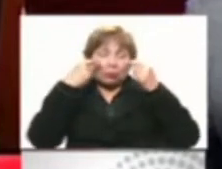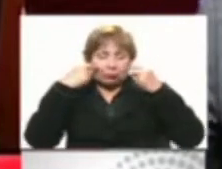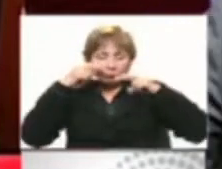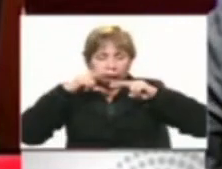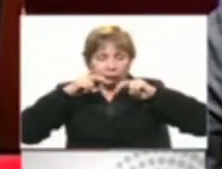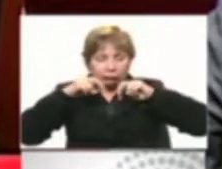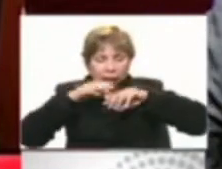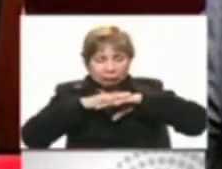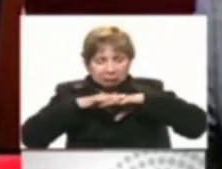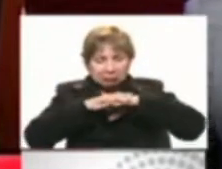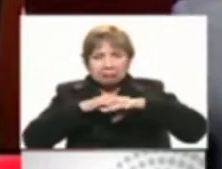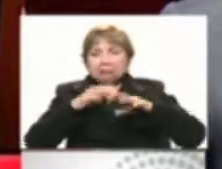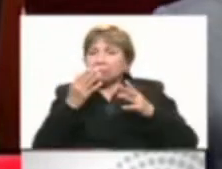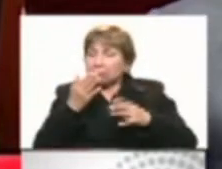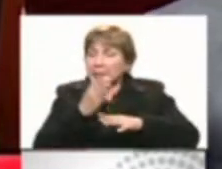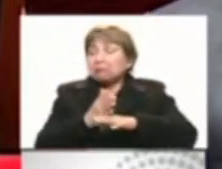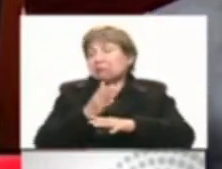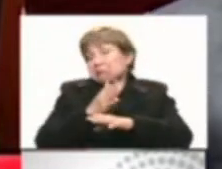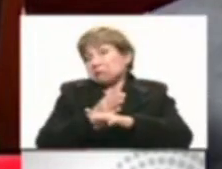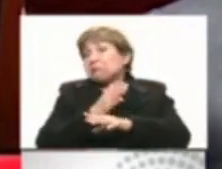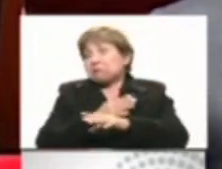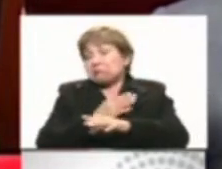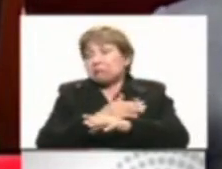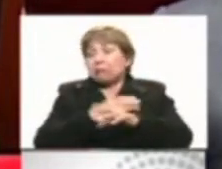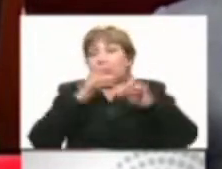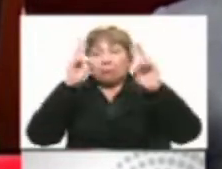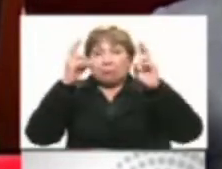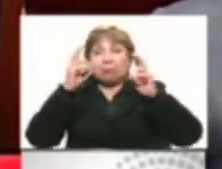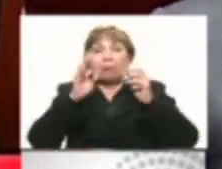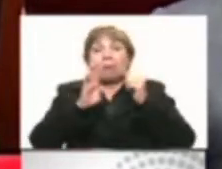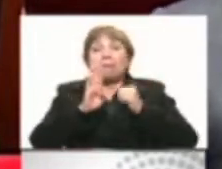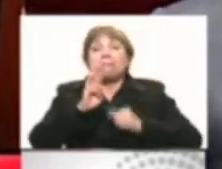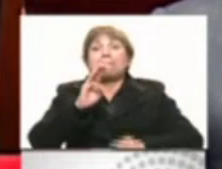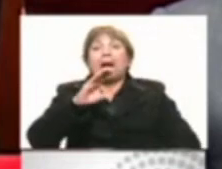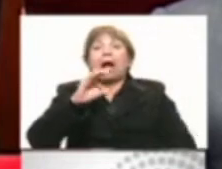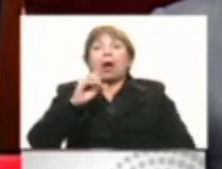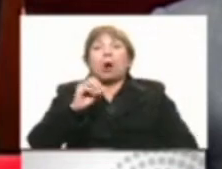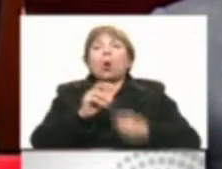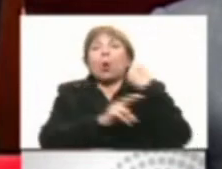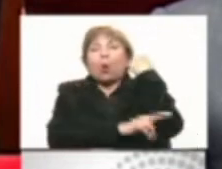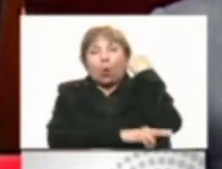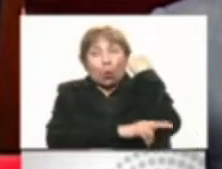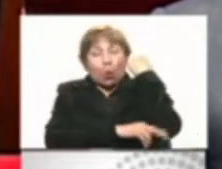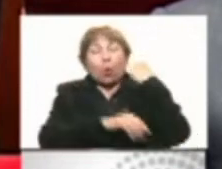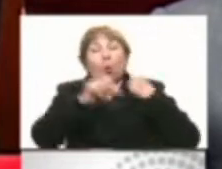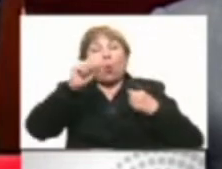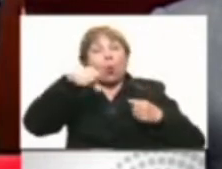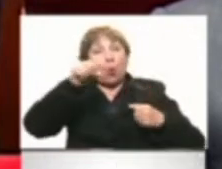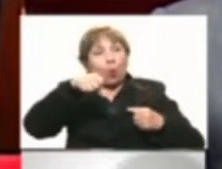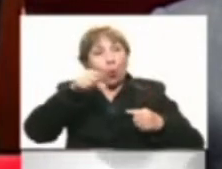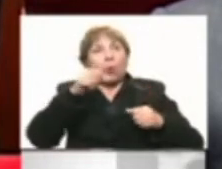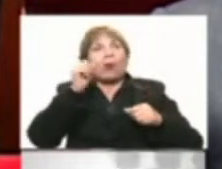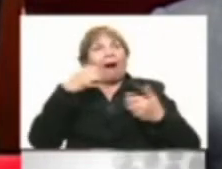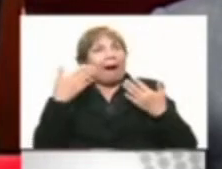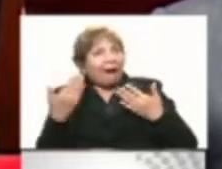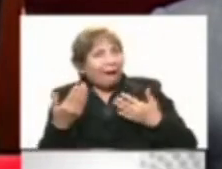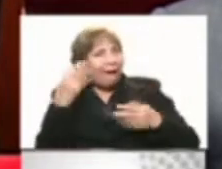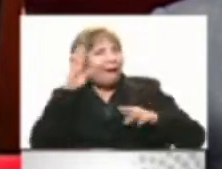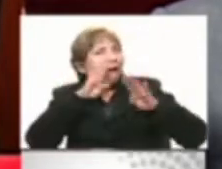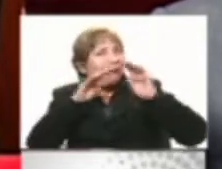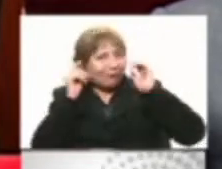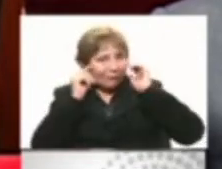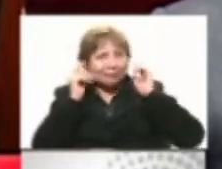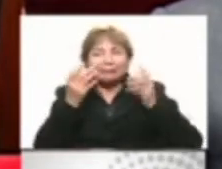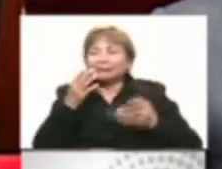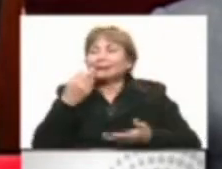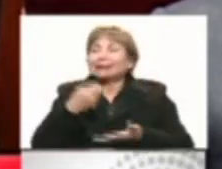revisar y mejorar. Un tema importante ha sido el tema del Banco de la Nación. Sí, hay un problema más estructural que revisar respecto a